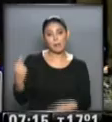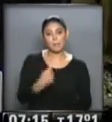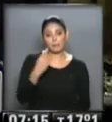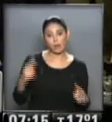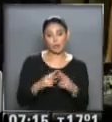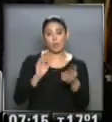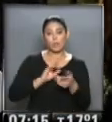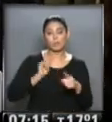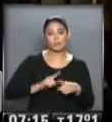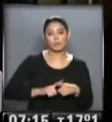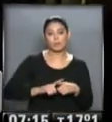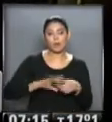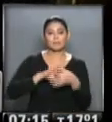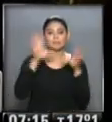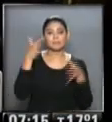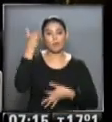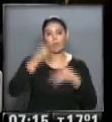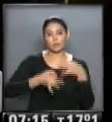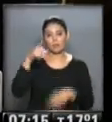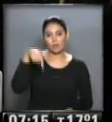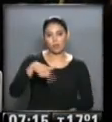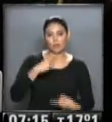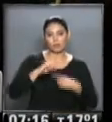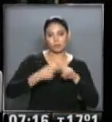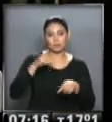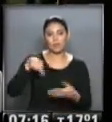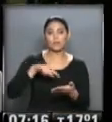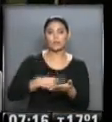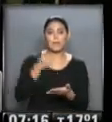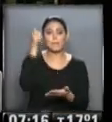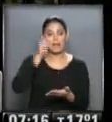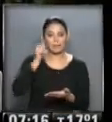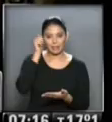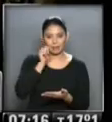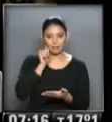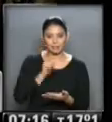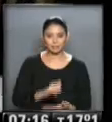primero por la democratización de la justicia que se va a desarrollar hoy en la ciudad de Mar del Plata.